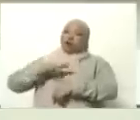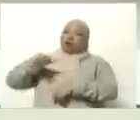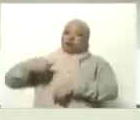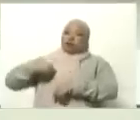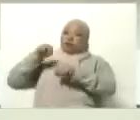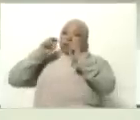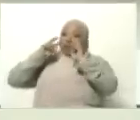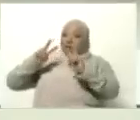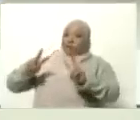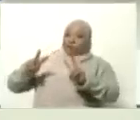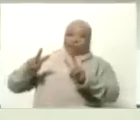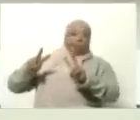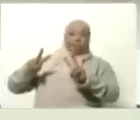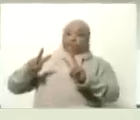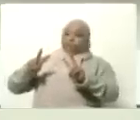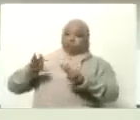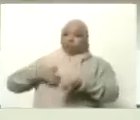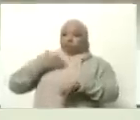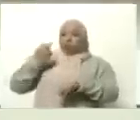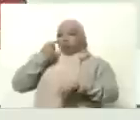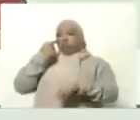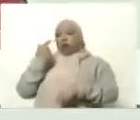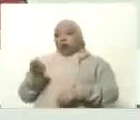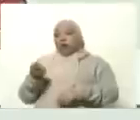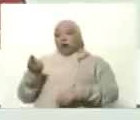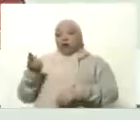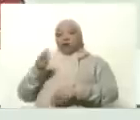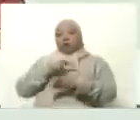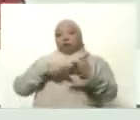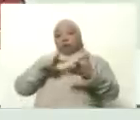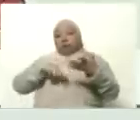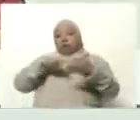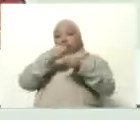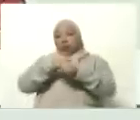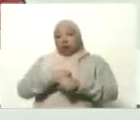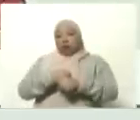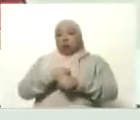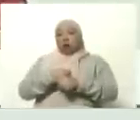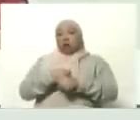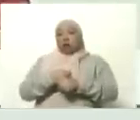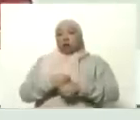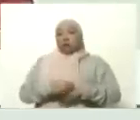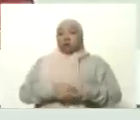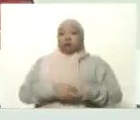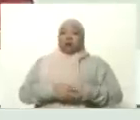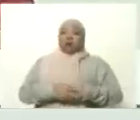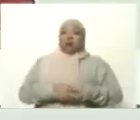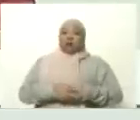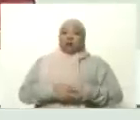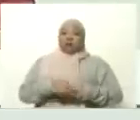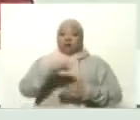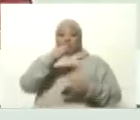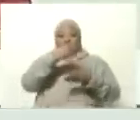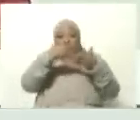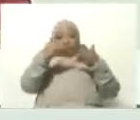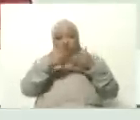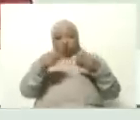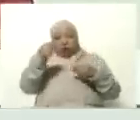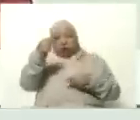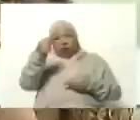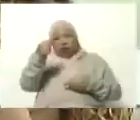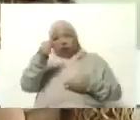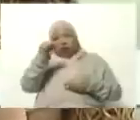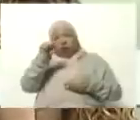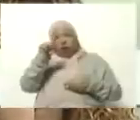ve. No se puede leer, pero está ahí. La letra pequeña de los contratos, pues, que está